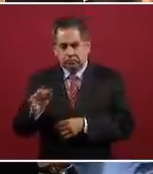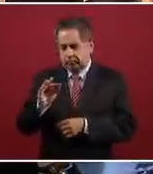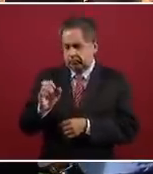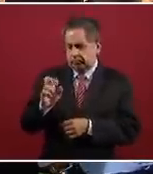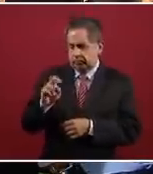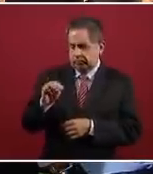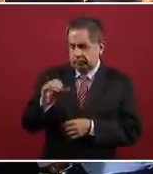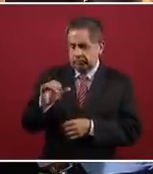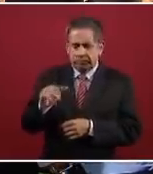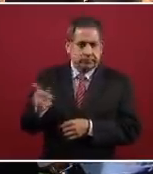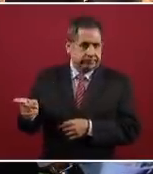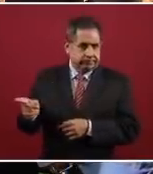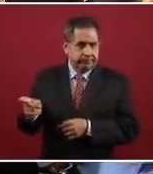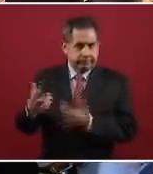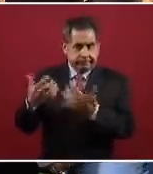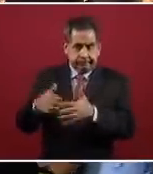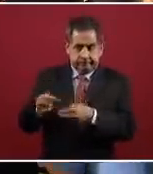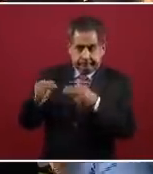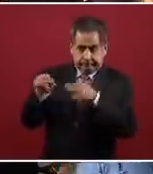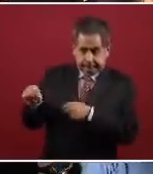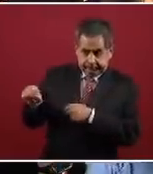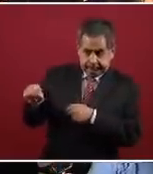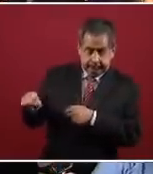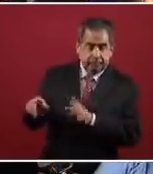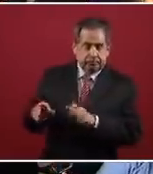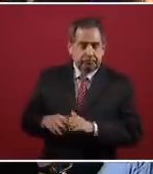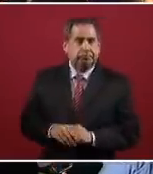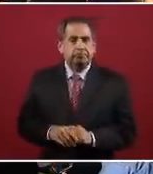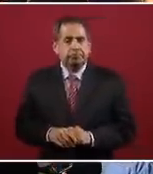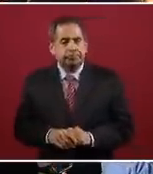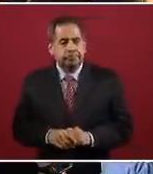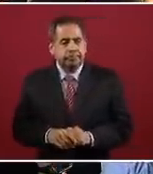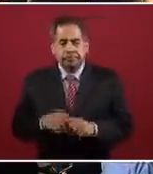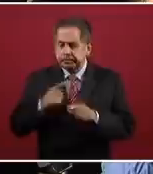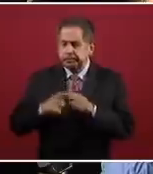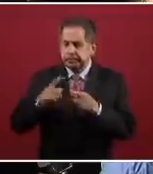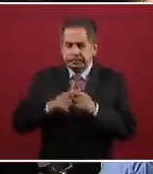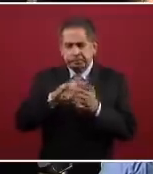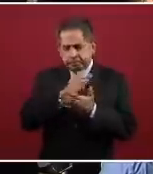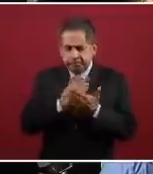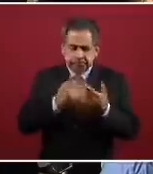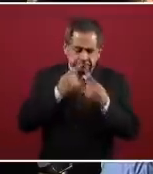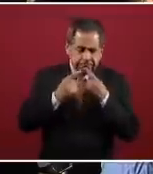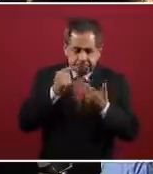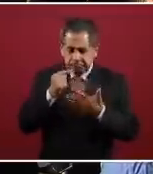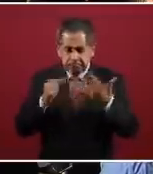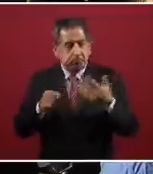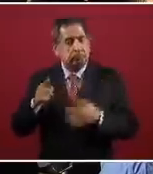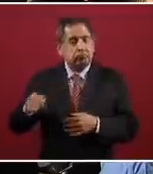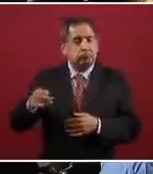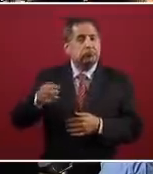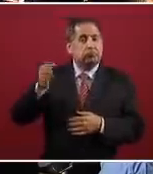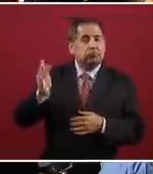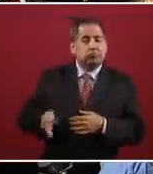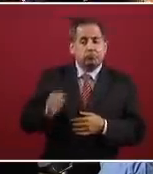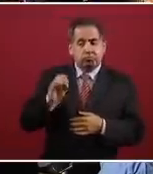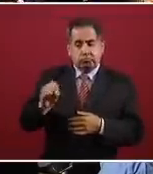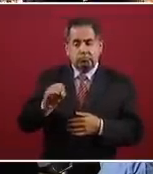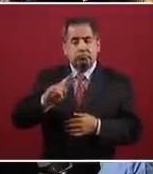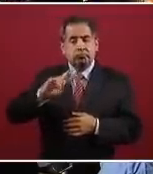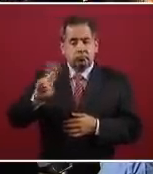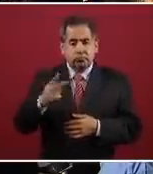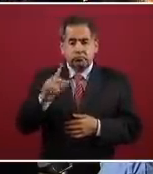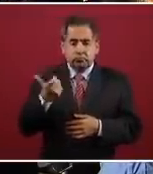que a través de diversos mecanismos aceptaron reintegrar